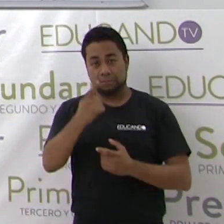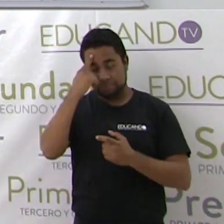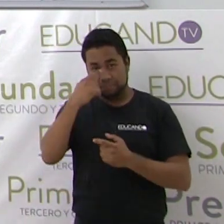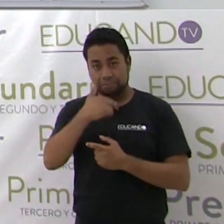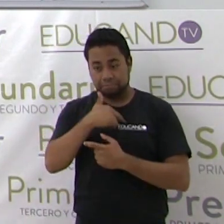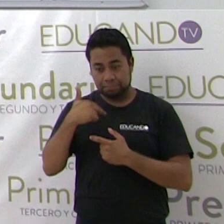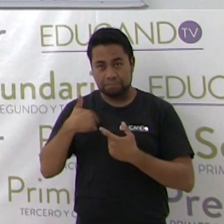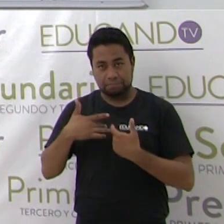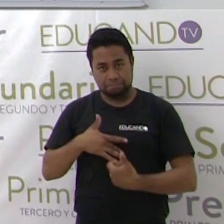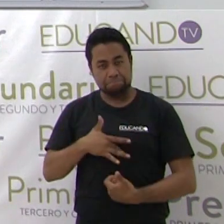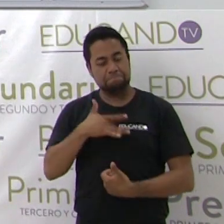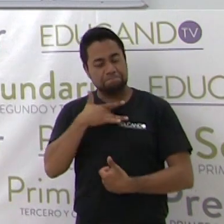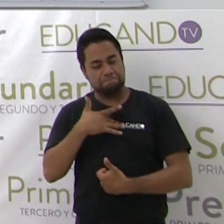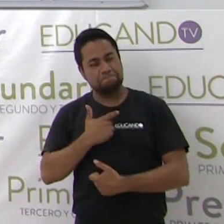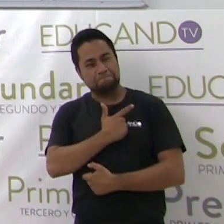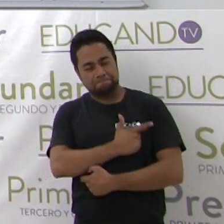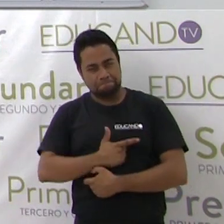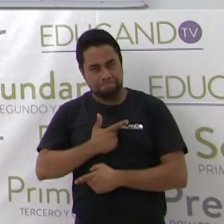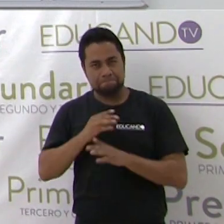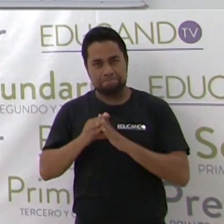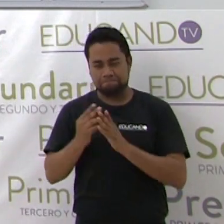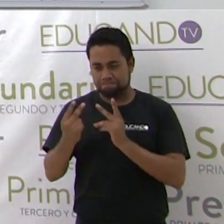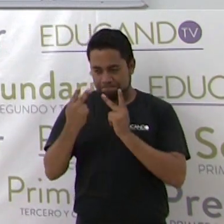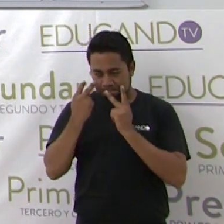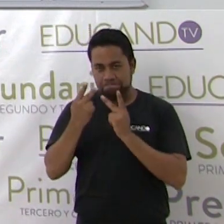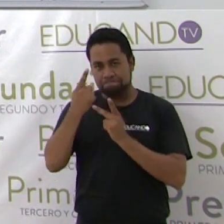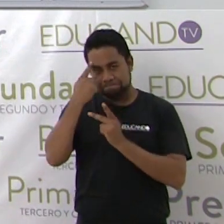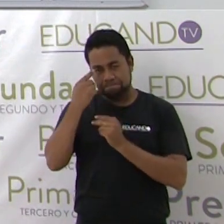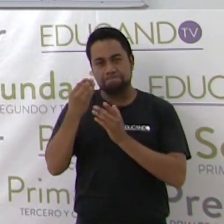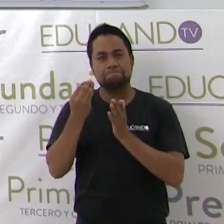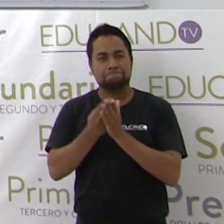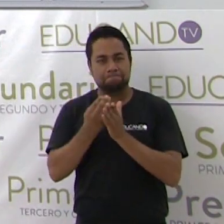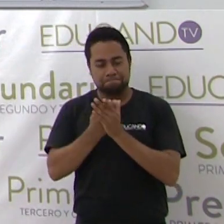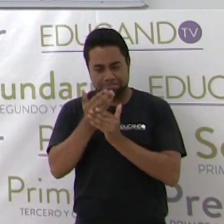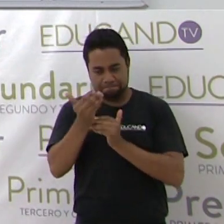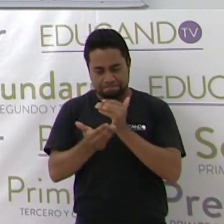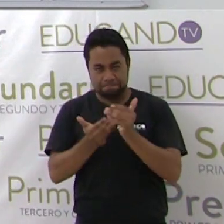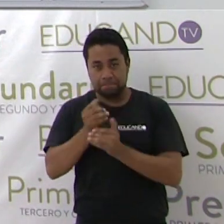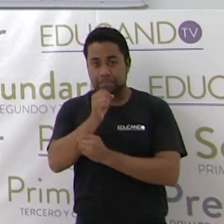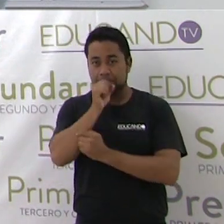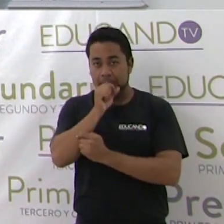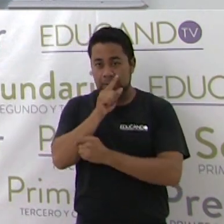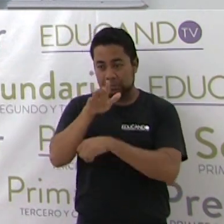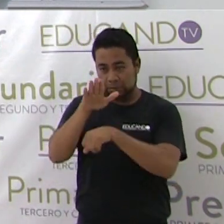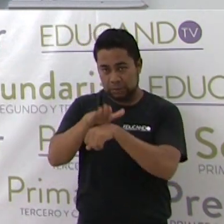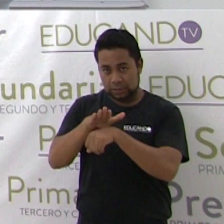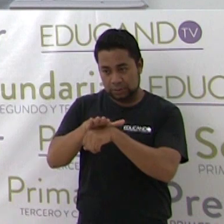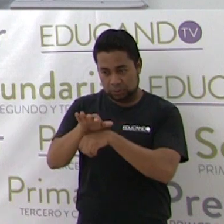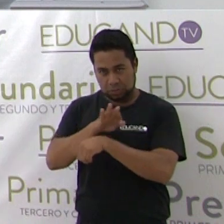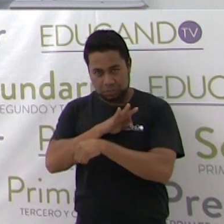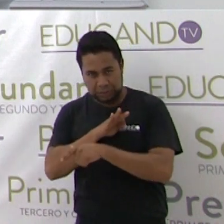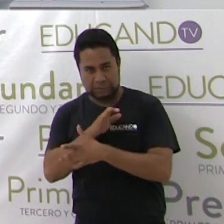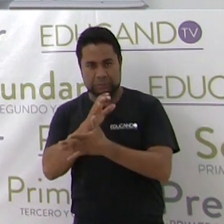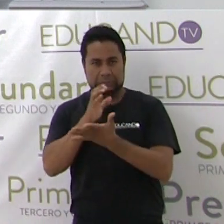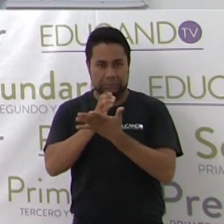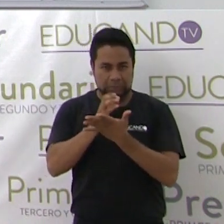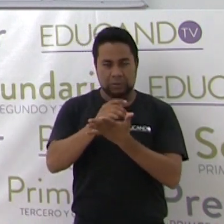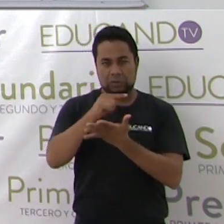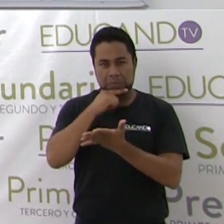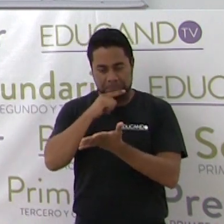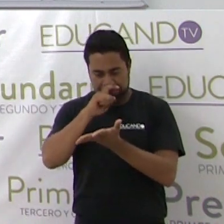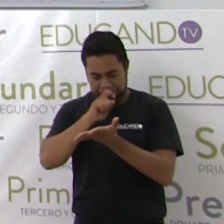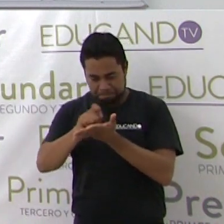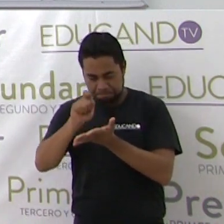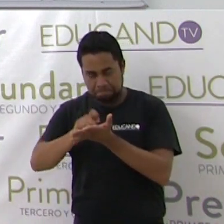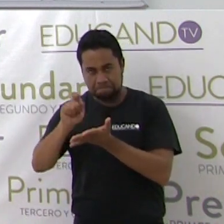nosotros es un gusto enorme el que nos sigas acompañando a lo largo de todos estos minutos. Te invito para que con tus materiales escolares puedas organizar